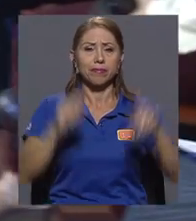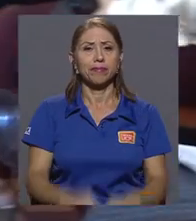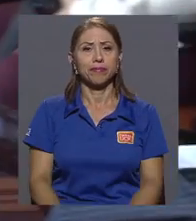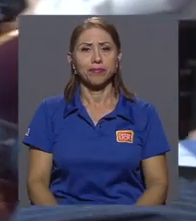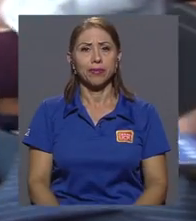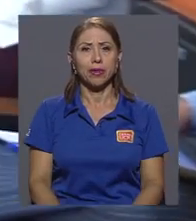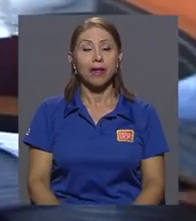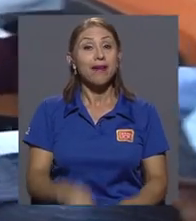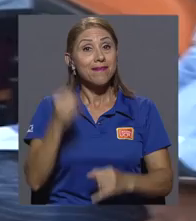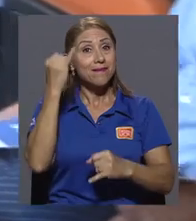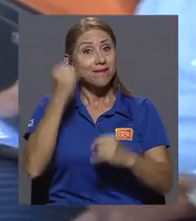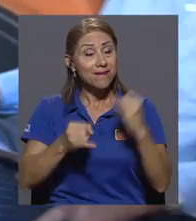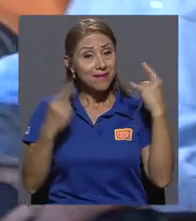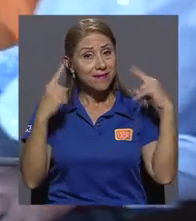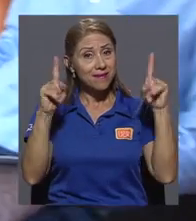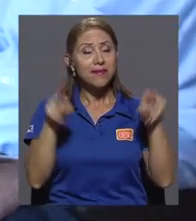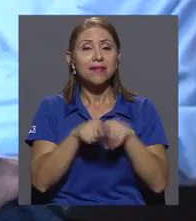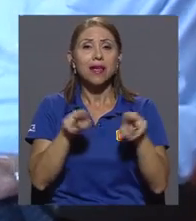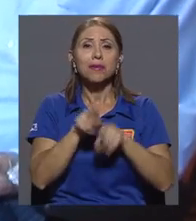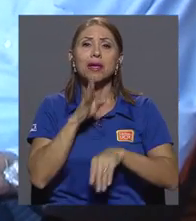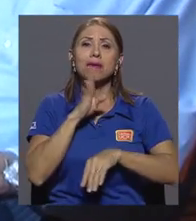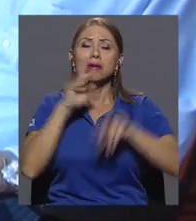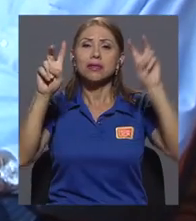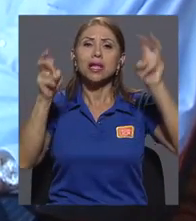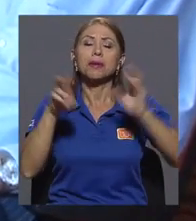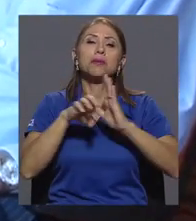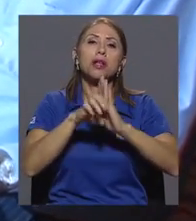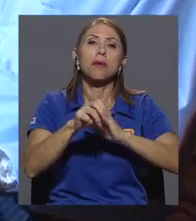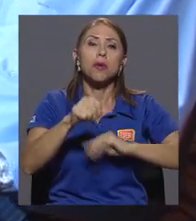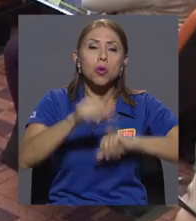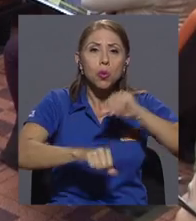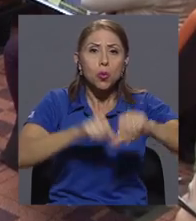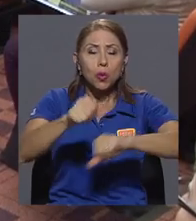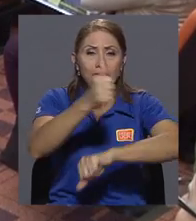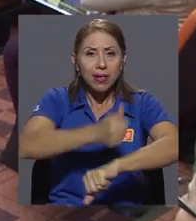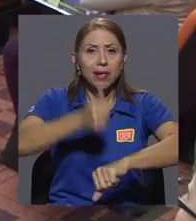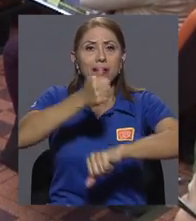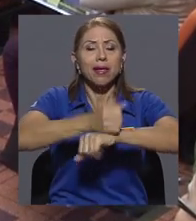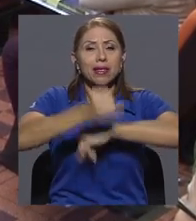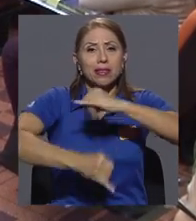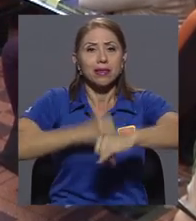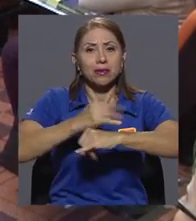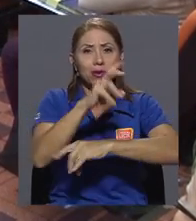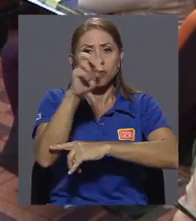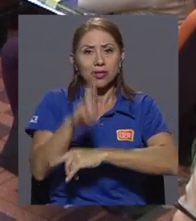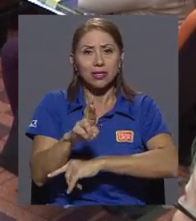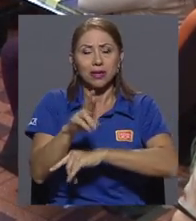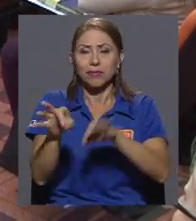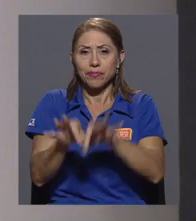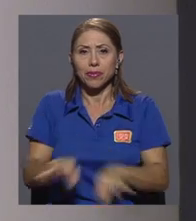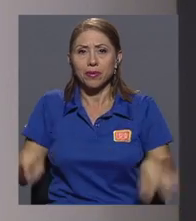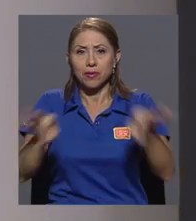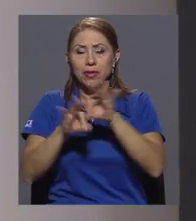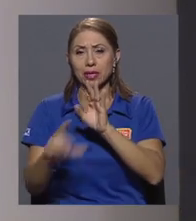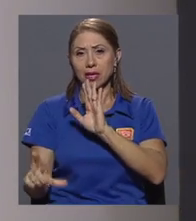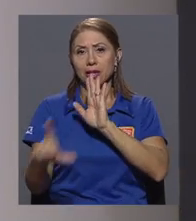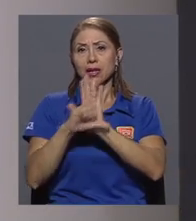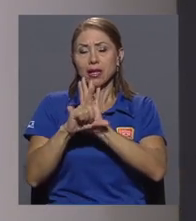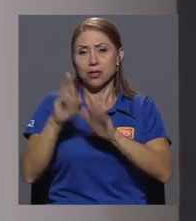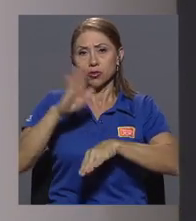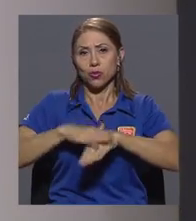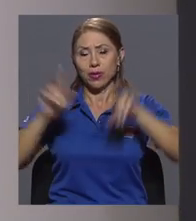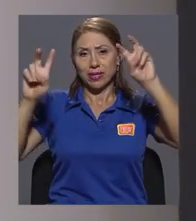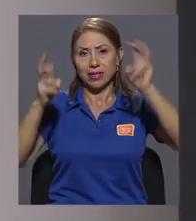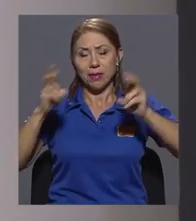finalmente también se trataron temas como el emprendimiento internacional en costa rica y la importancia de la legislación en temas de emprendedurismo